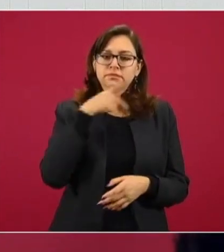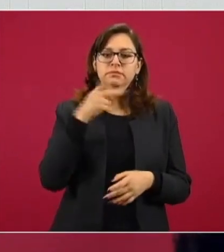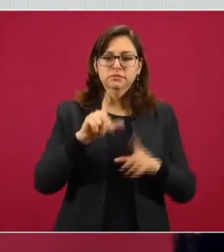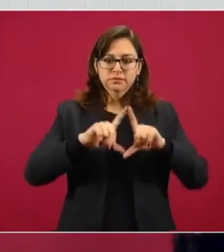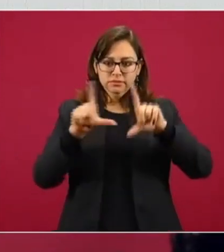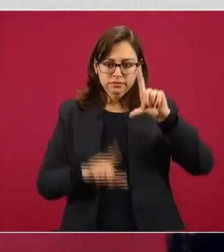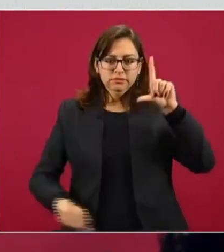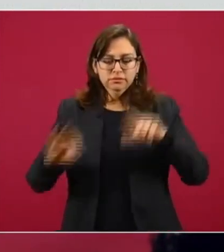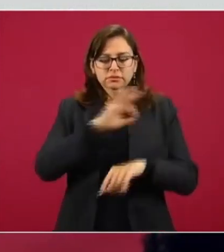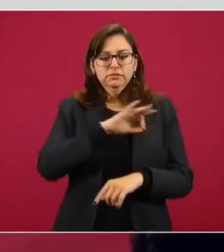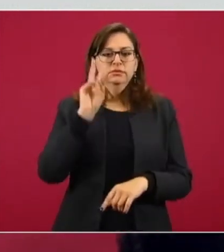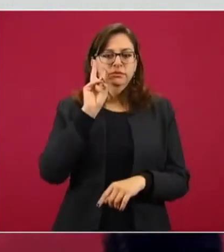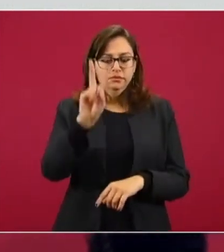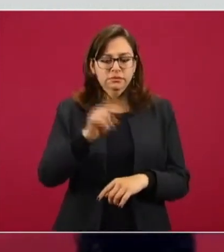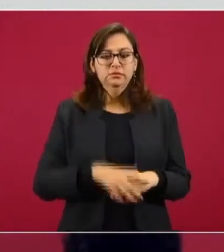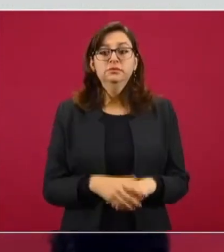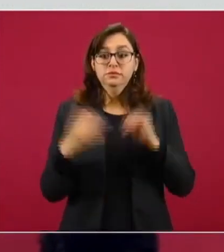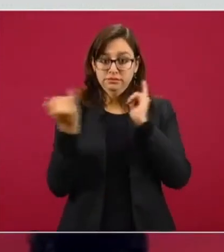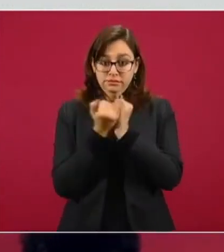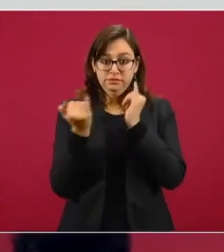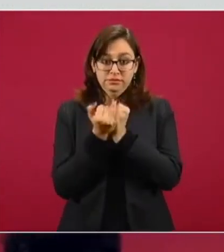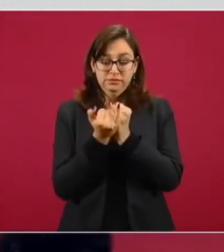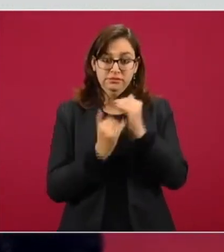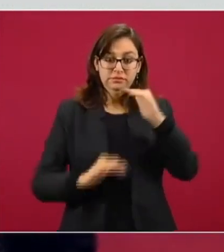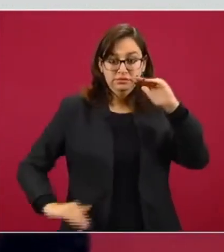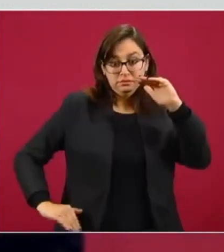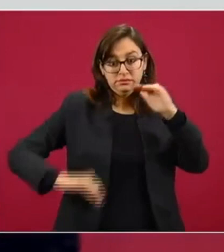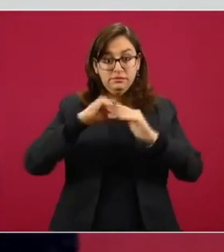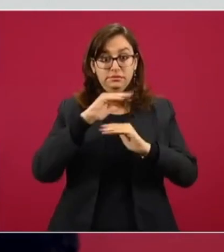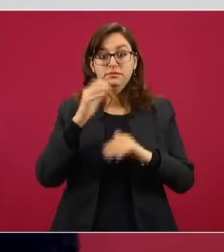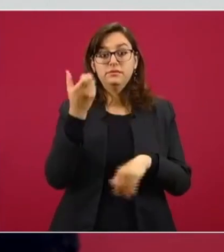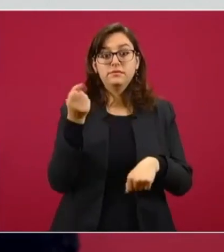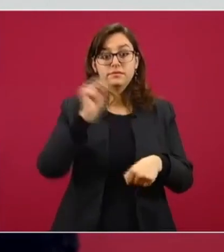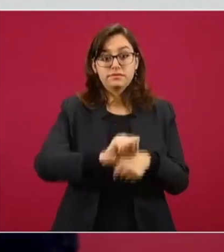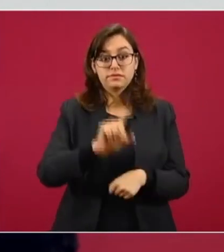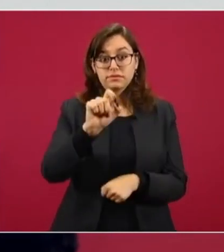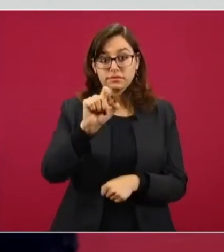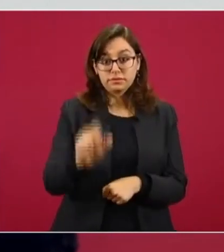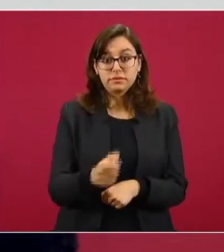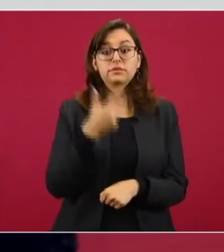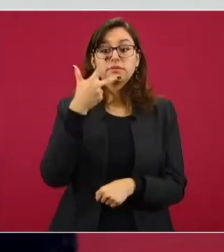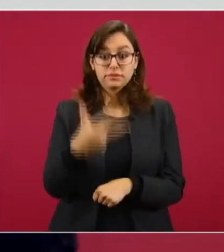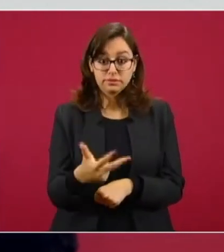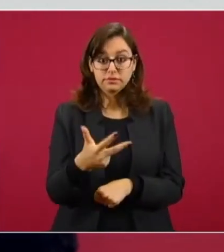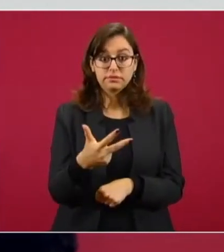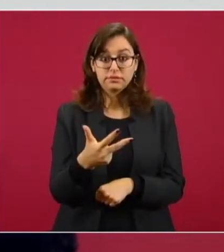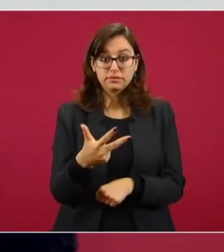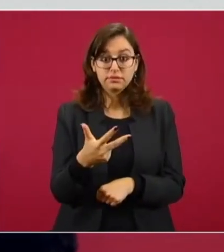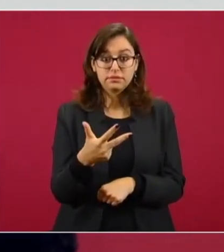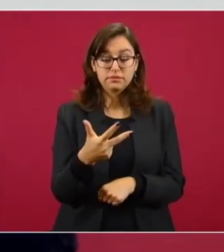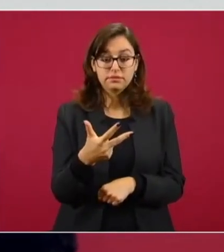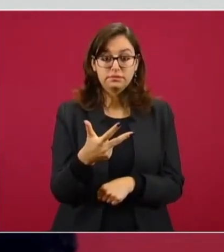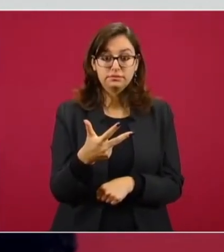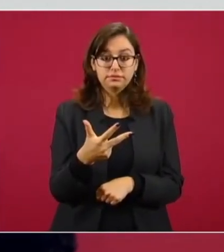la mostramos. Lo mismo, llegamos a un punto máximo en la semana 28, una semana antes del punto máximo de